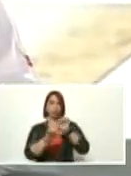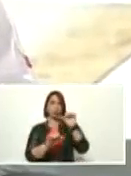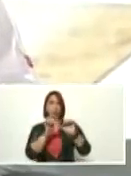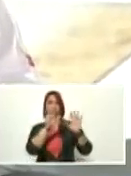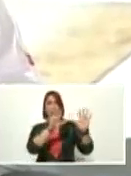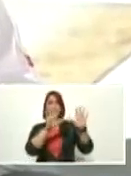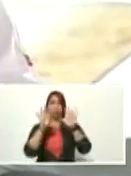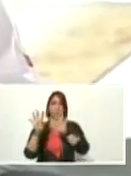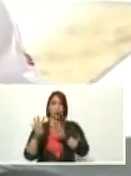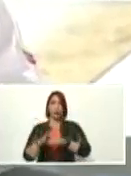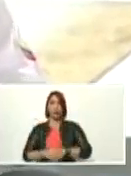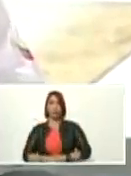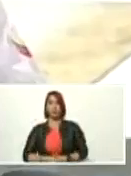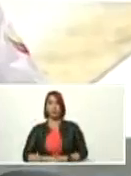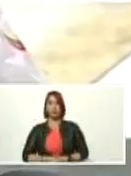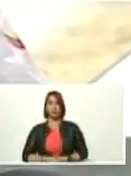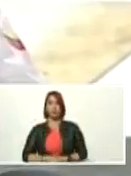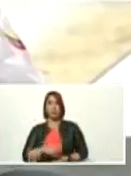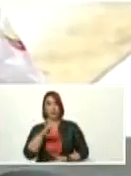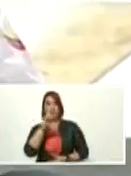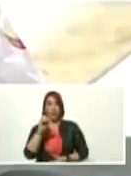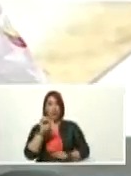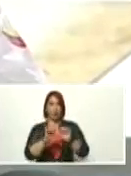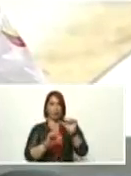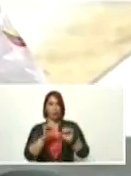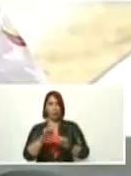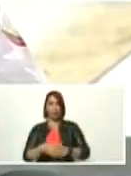XIX, siglo XX,